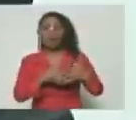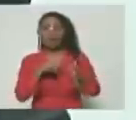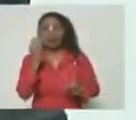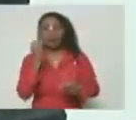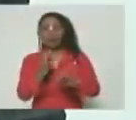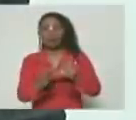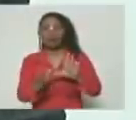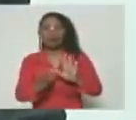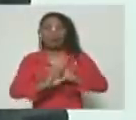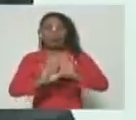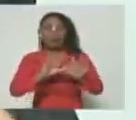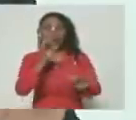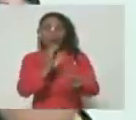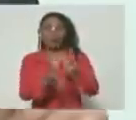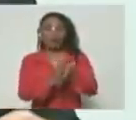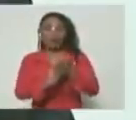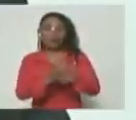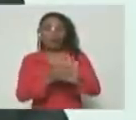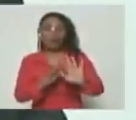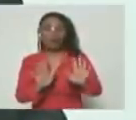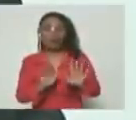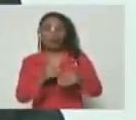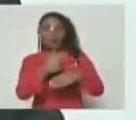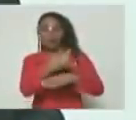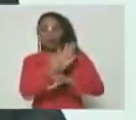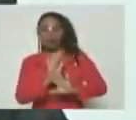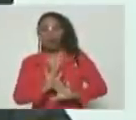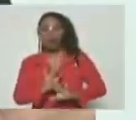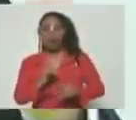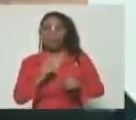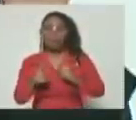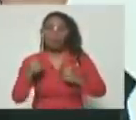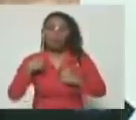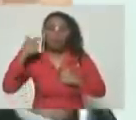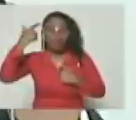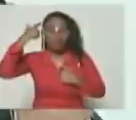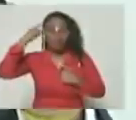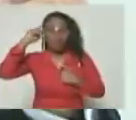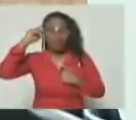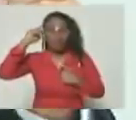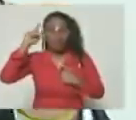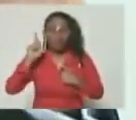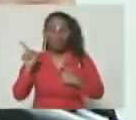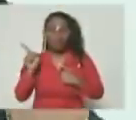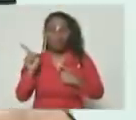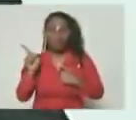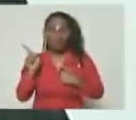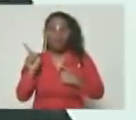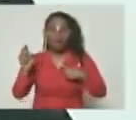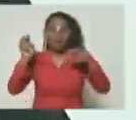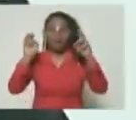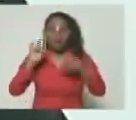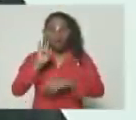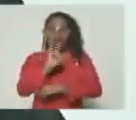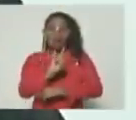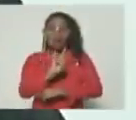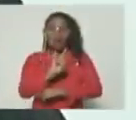ya no está. Pero yo recuerdo que el lunes